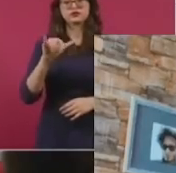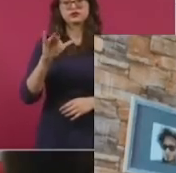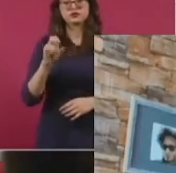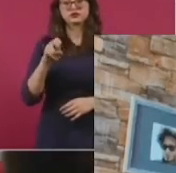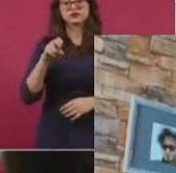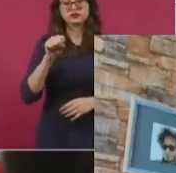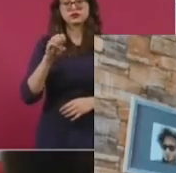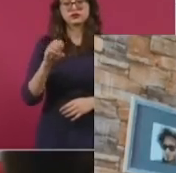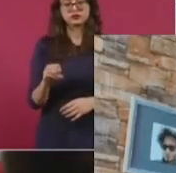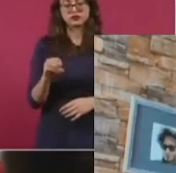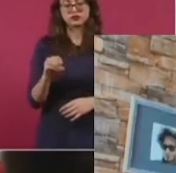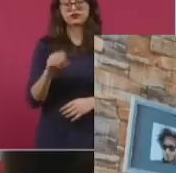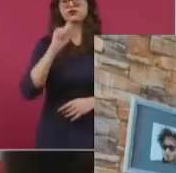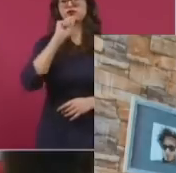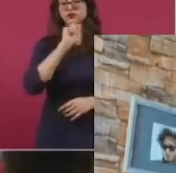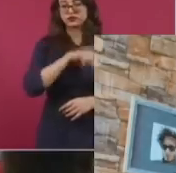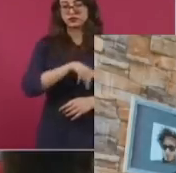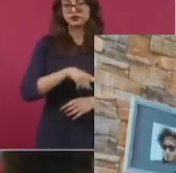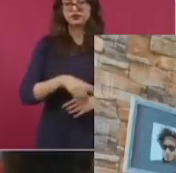López